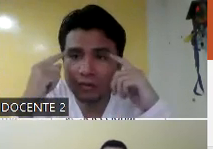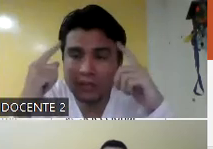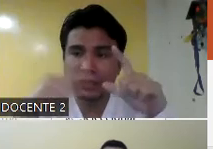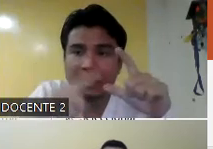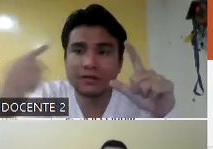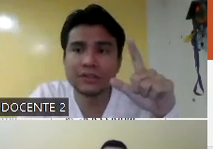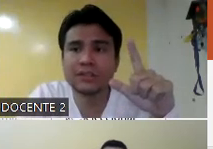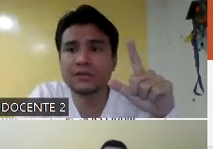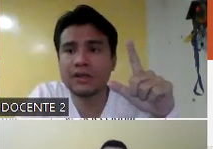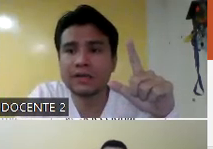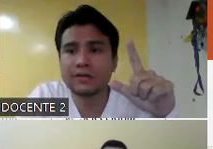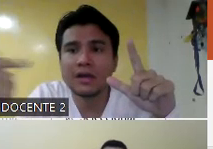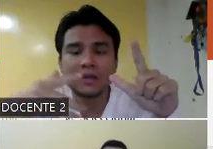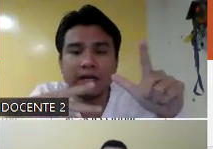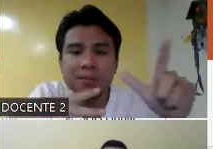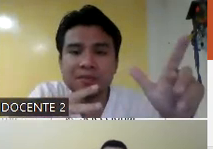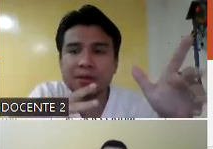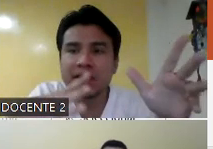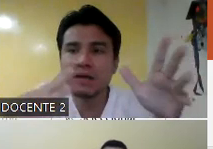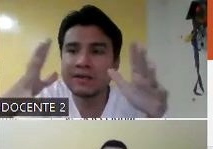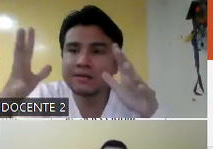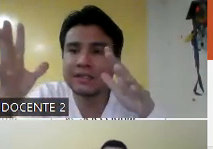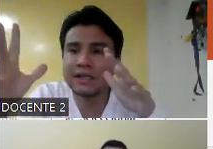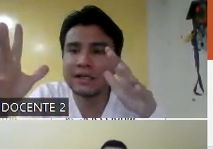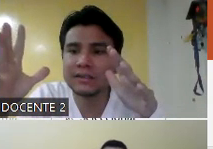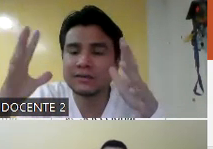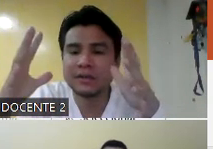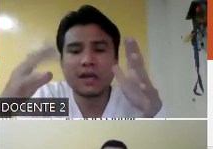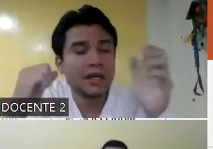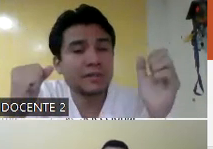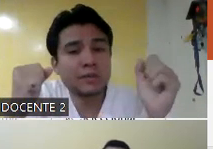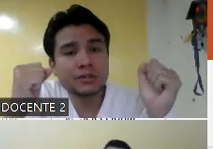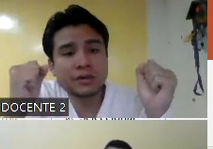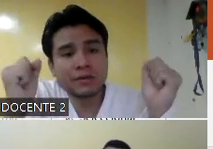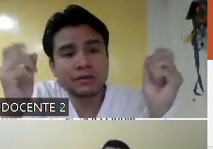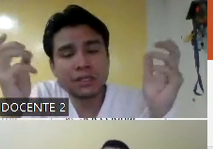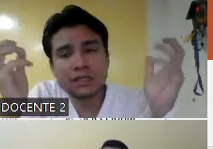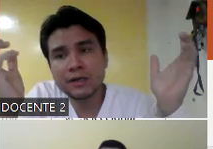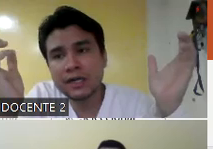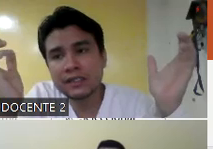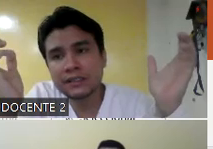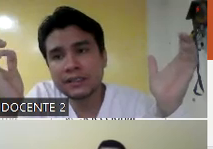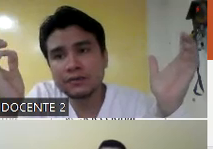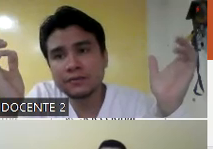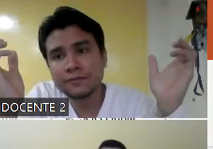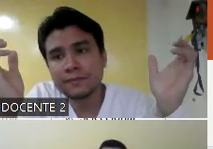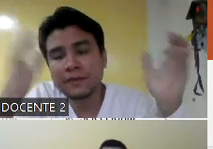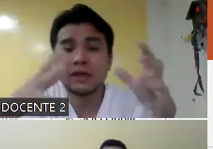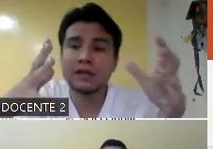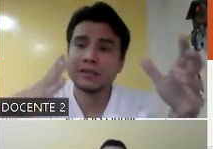Pero tengo en cuenta que nos está haciendo daño. De la misma manera vienen los analgésicos. Es por eso que cuando ustedes van a una casa de